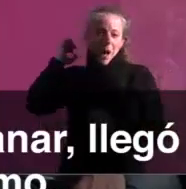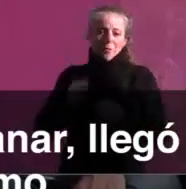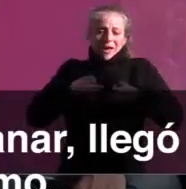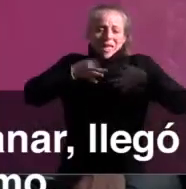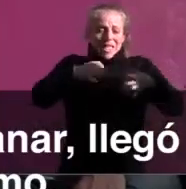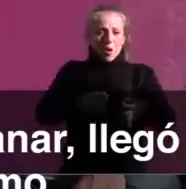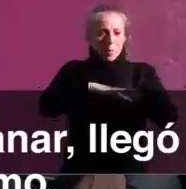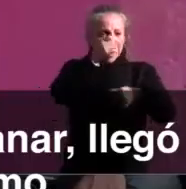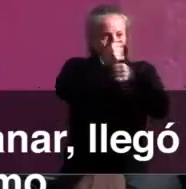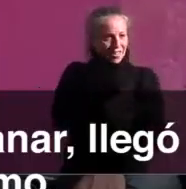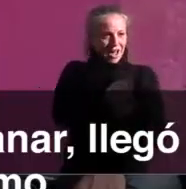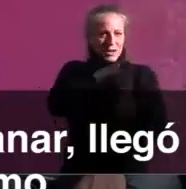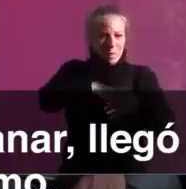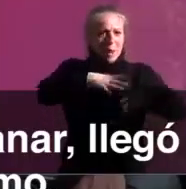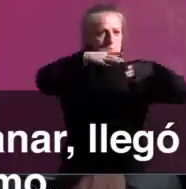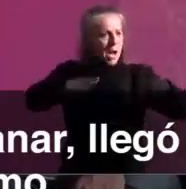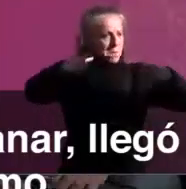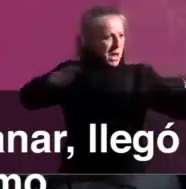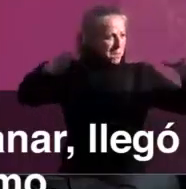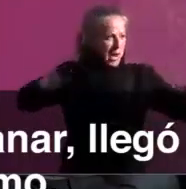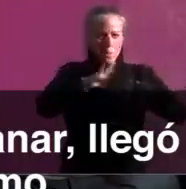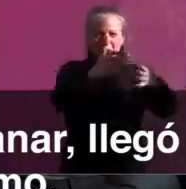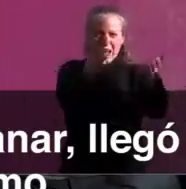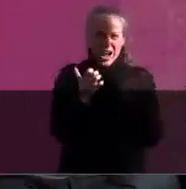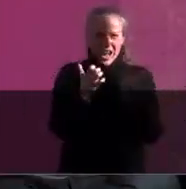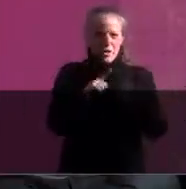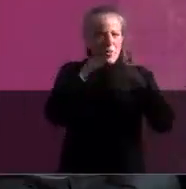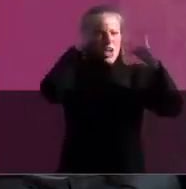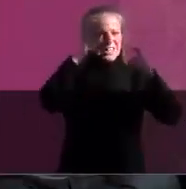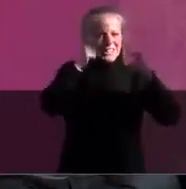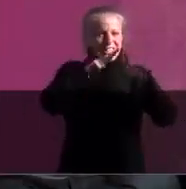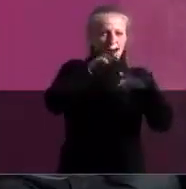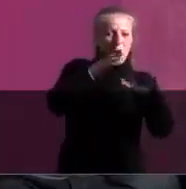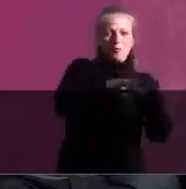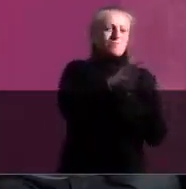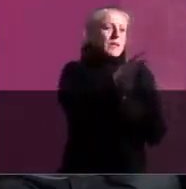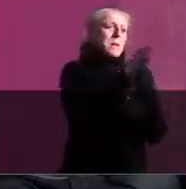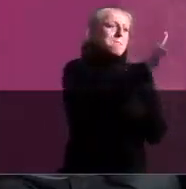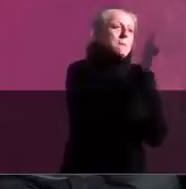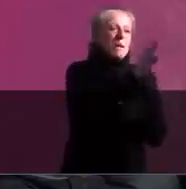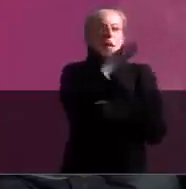para aumentar y ganar, llegó para hacer saltar el tablero del bipartidismo. Y aquí estamos.